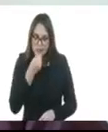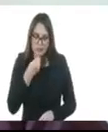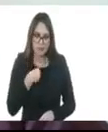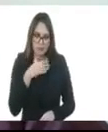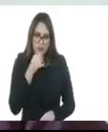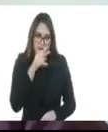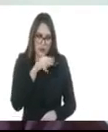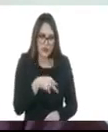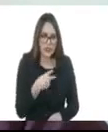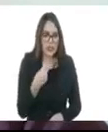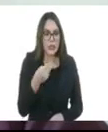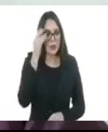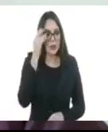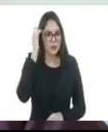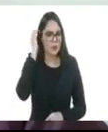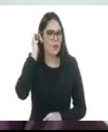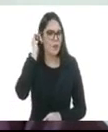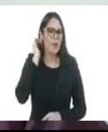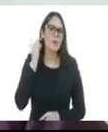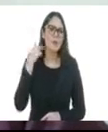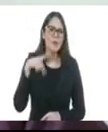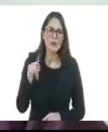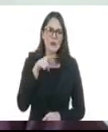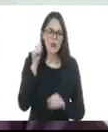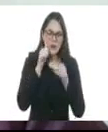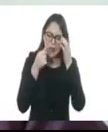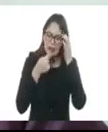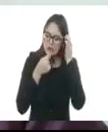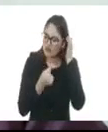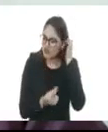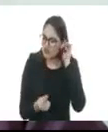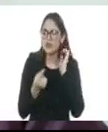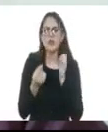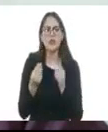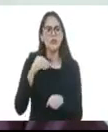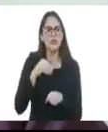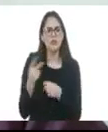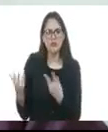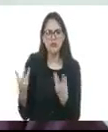Pero ellos se ponían con los chicos a hacer ejercicios, se ponían